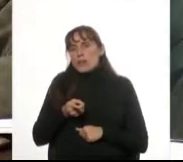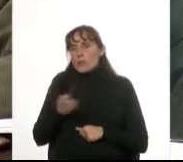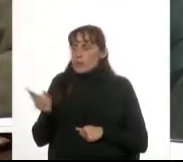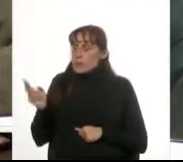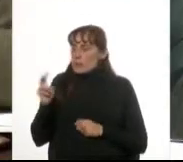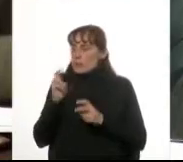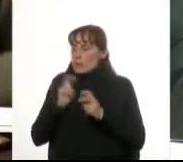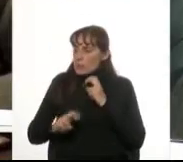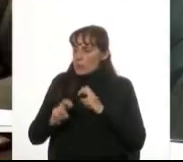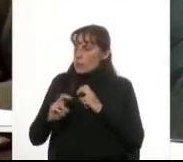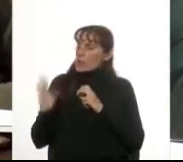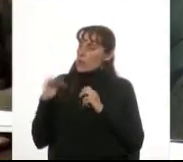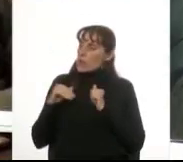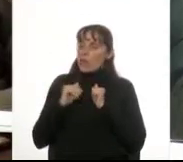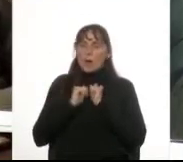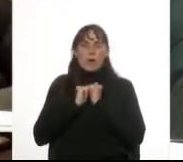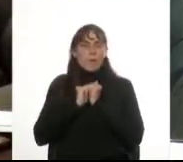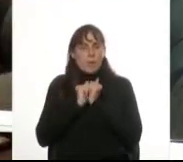acompañar esta línea,